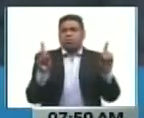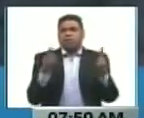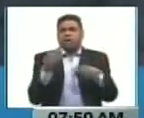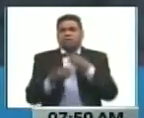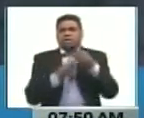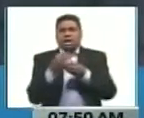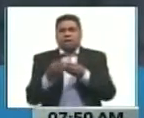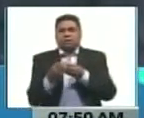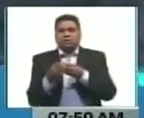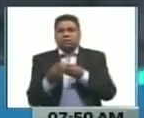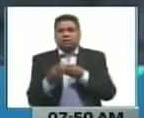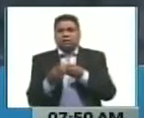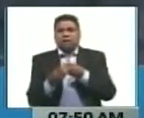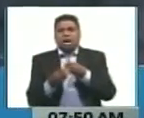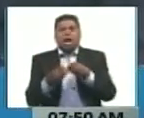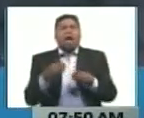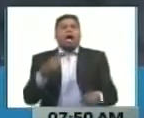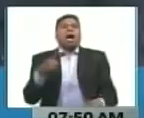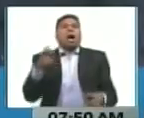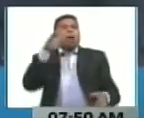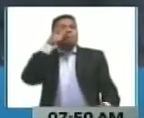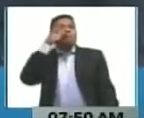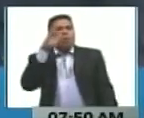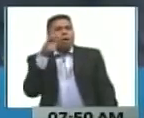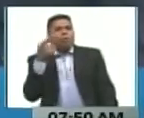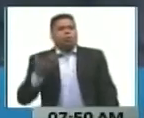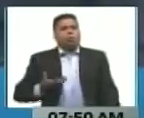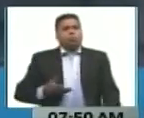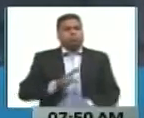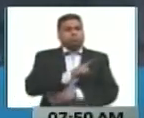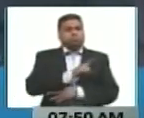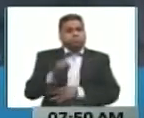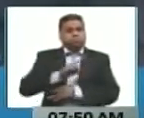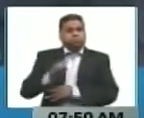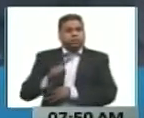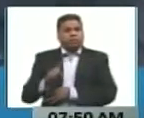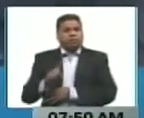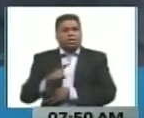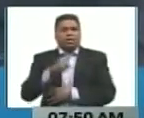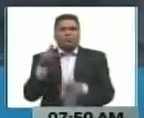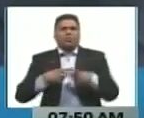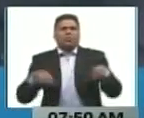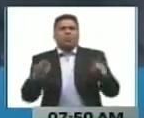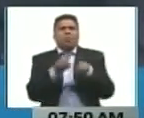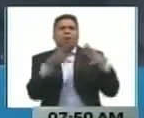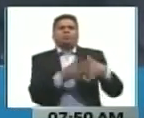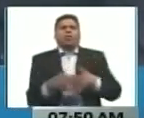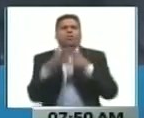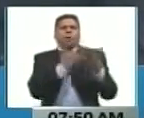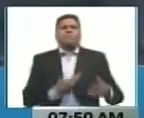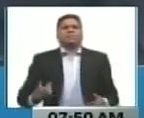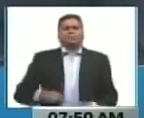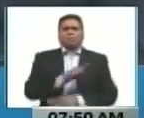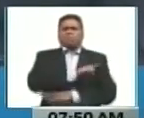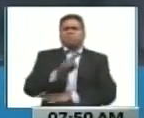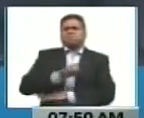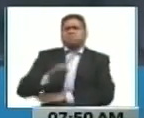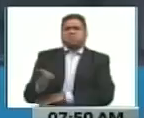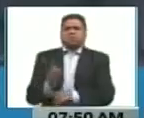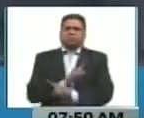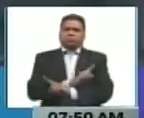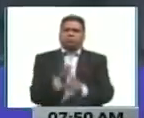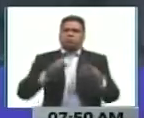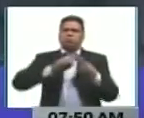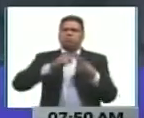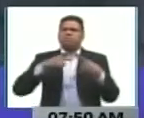imperio porque lo que va a ocurrir es el levantamiento, tarde o temprano, el levantamiento en los países donde la injusticia ha reinado por